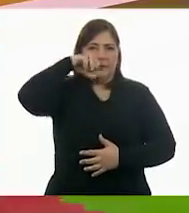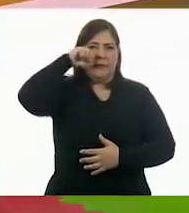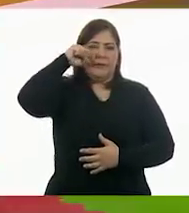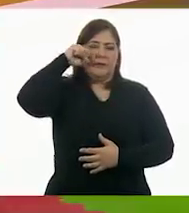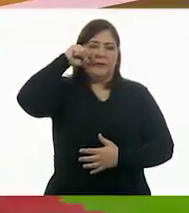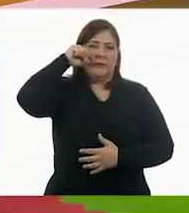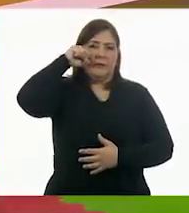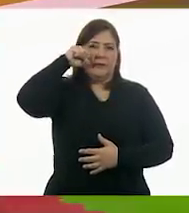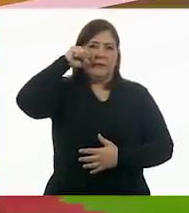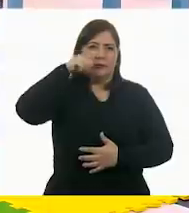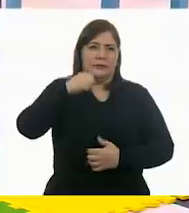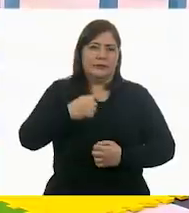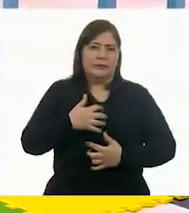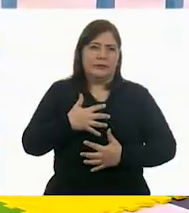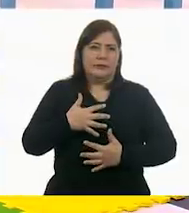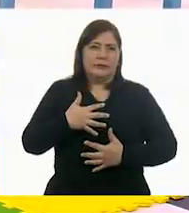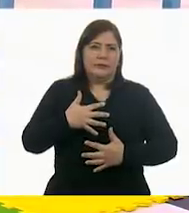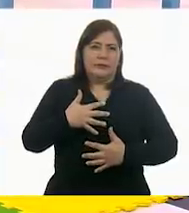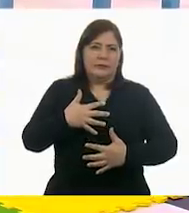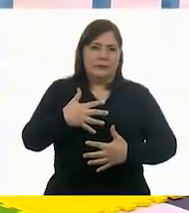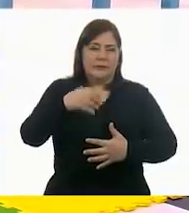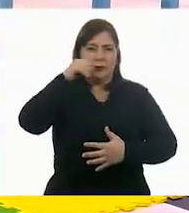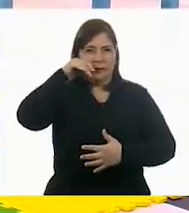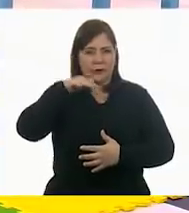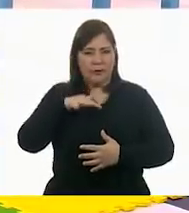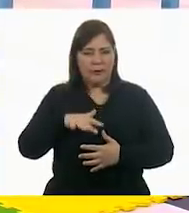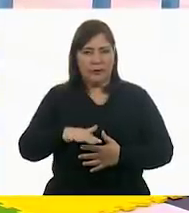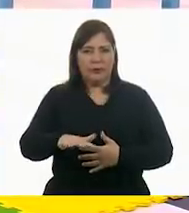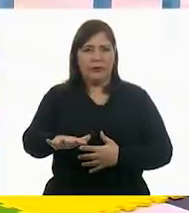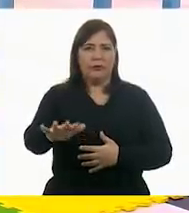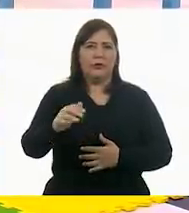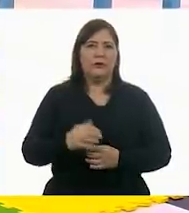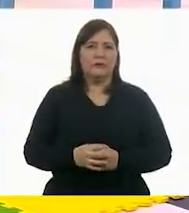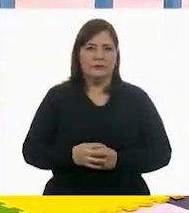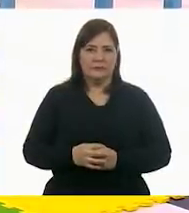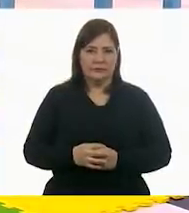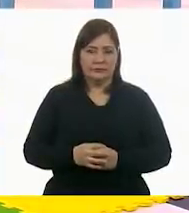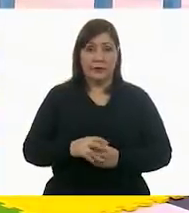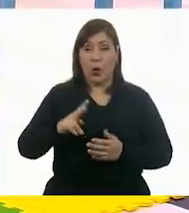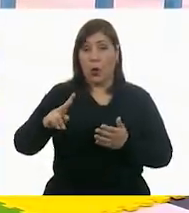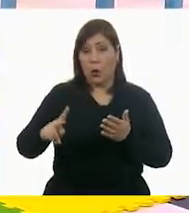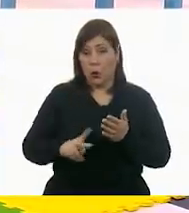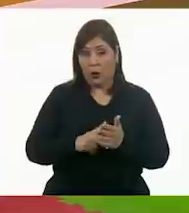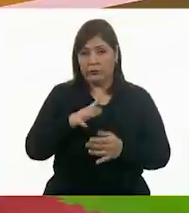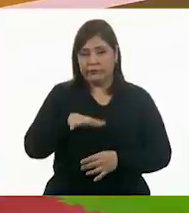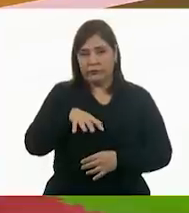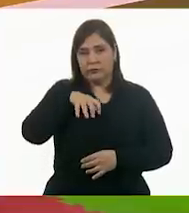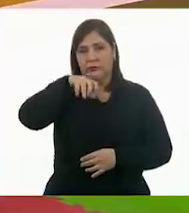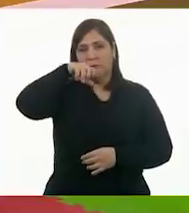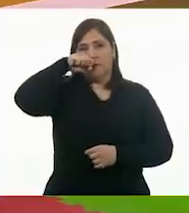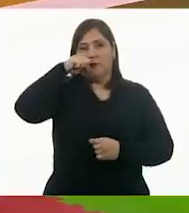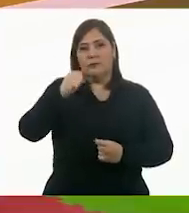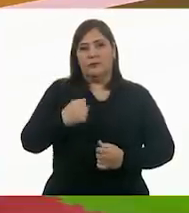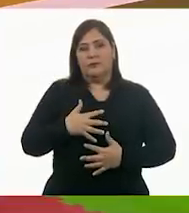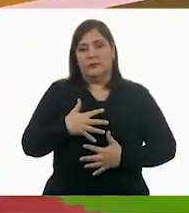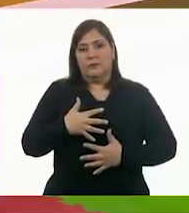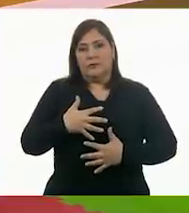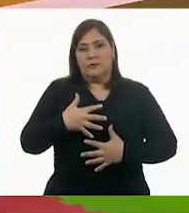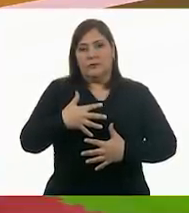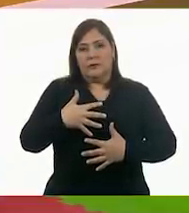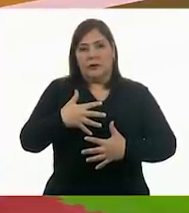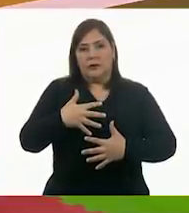Uh-huh. Metemos aire. Y lo sacamos. Una vez más.